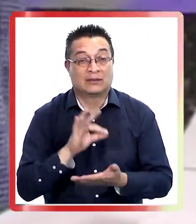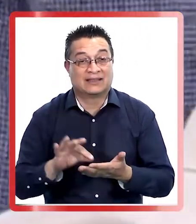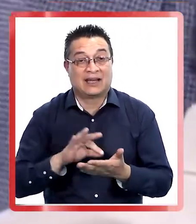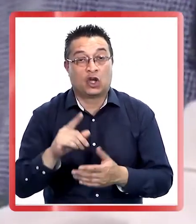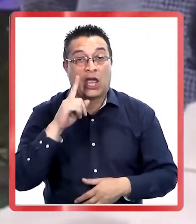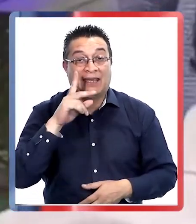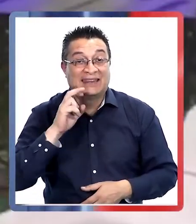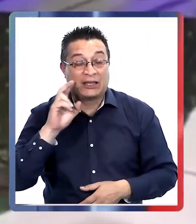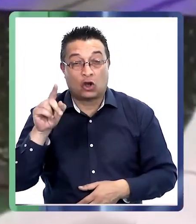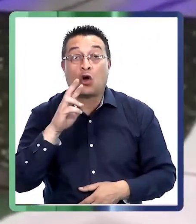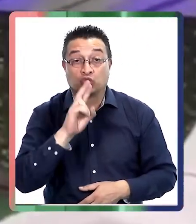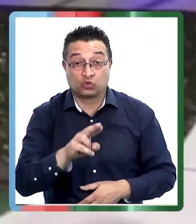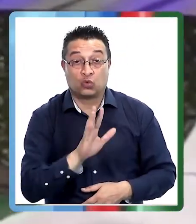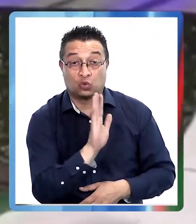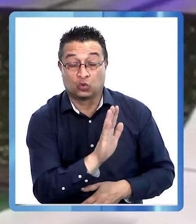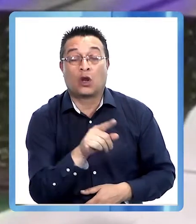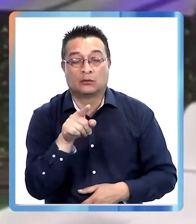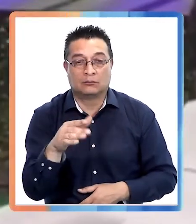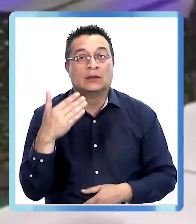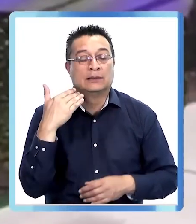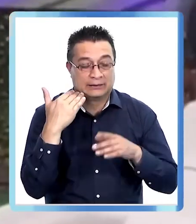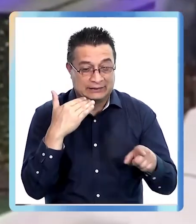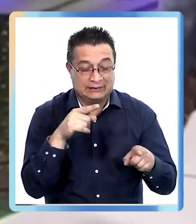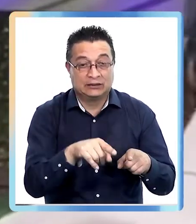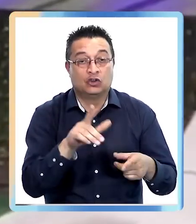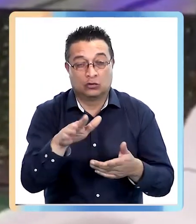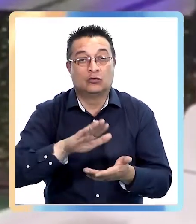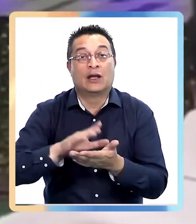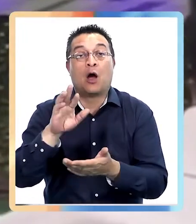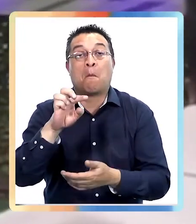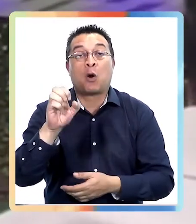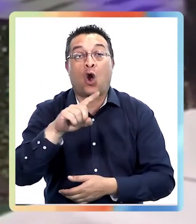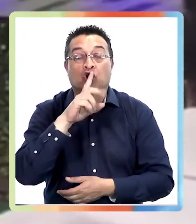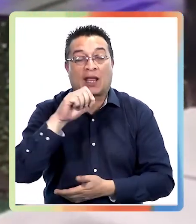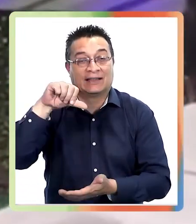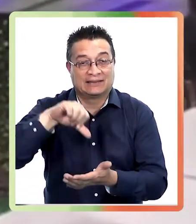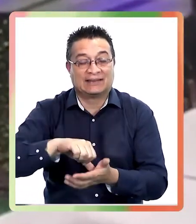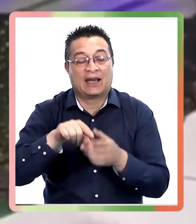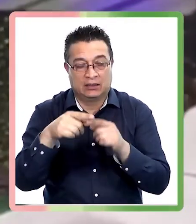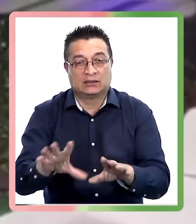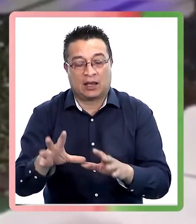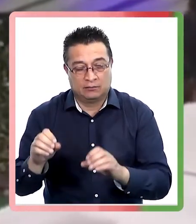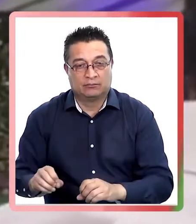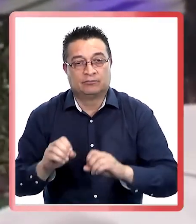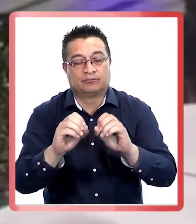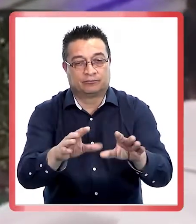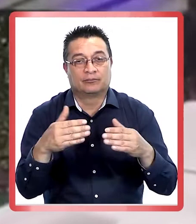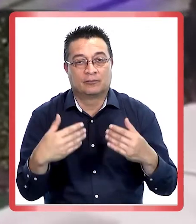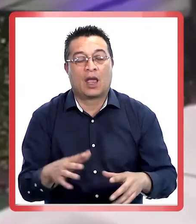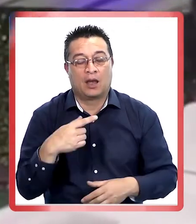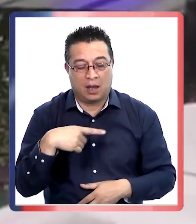Interior, que se encuentra en el sur, el niño se encuentra en la posta central, fue visitado ya